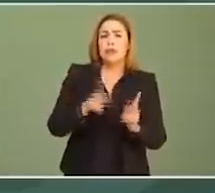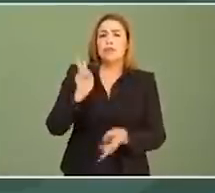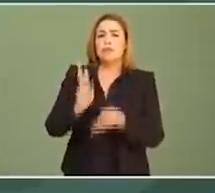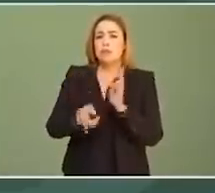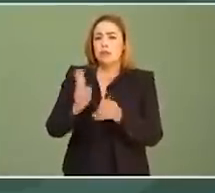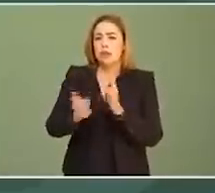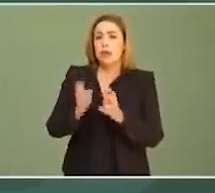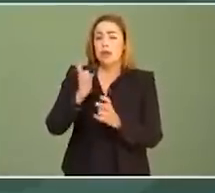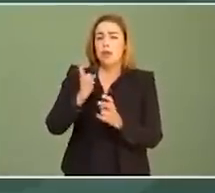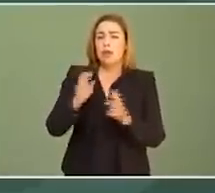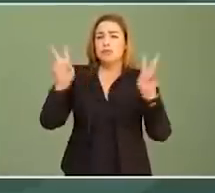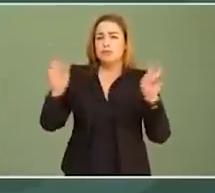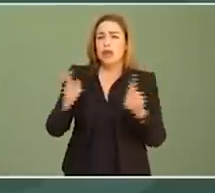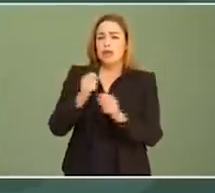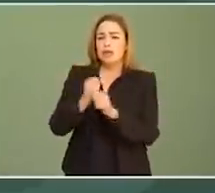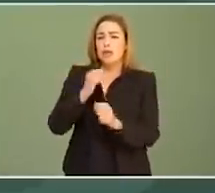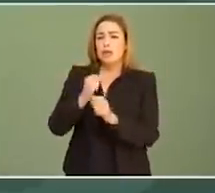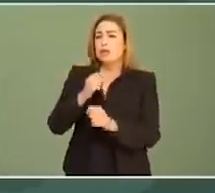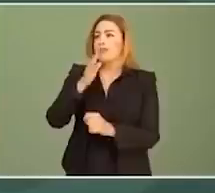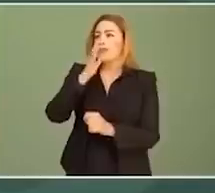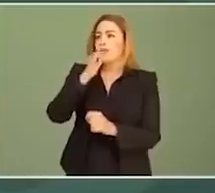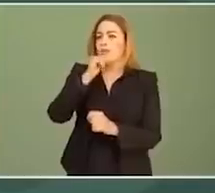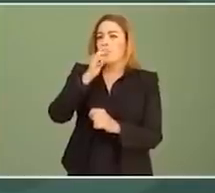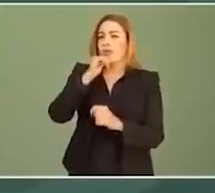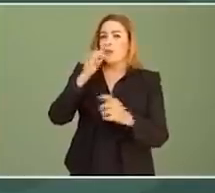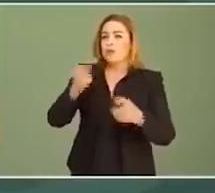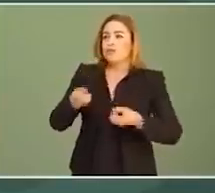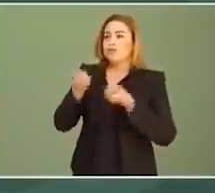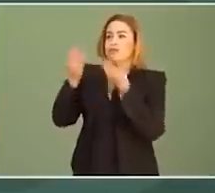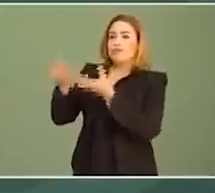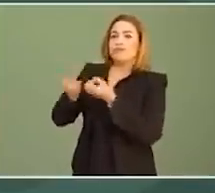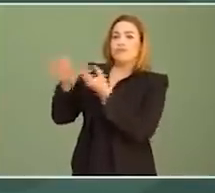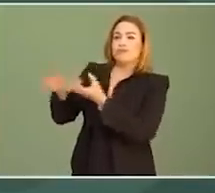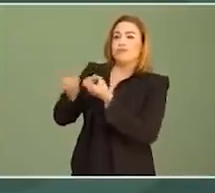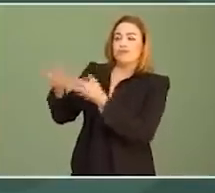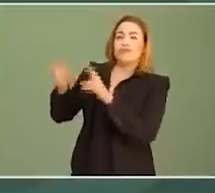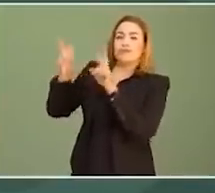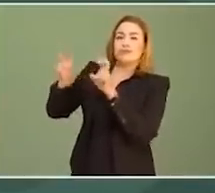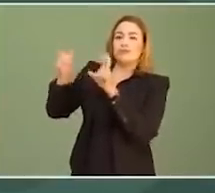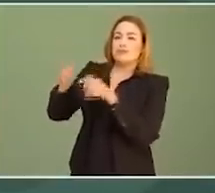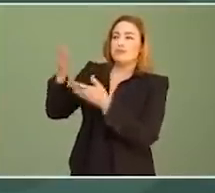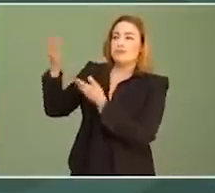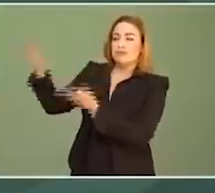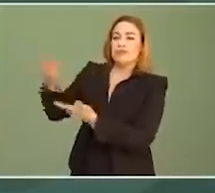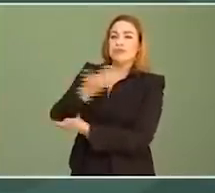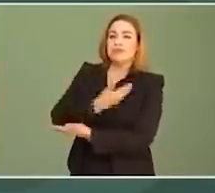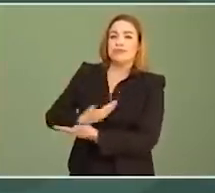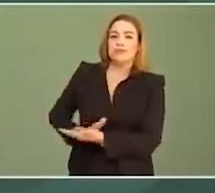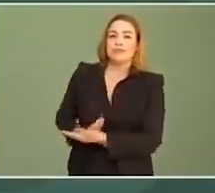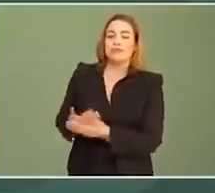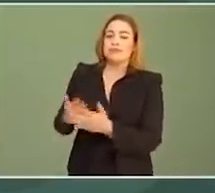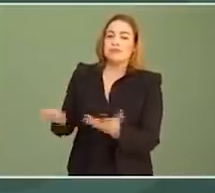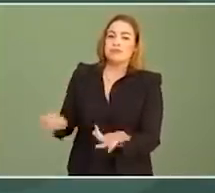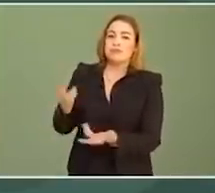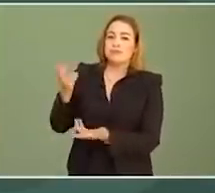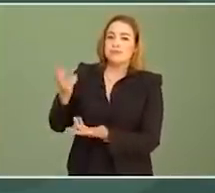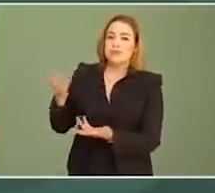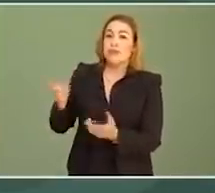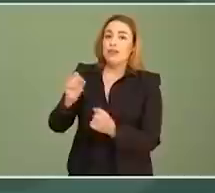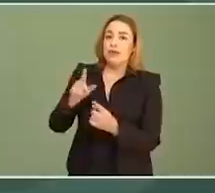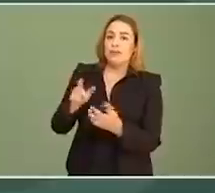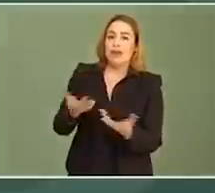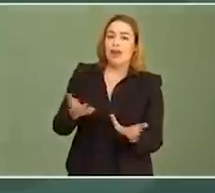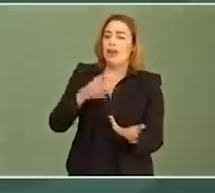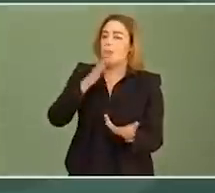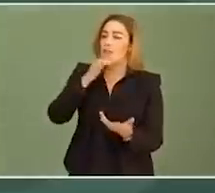este momento cargarle la mano al usuario y estamos negociando ya he platicado con la secretaria de energía regional